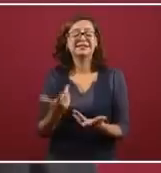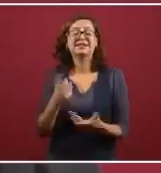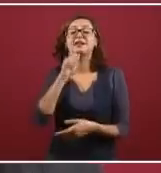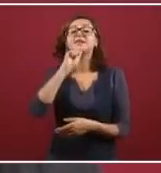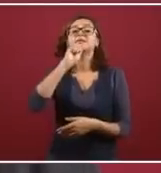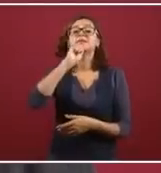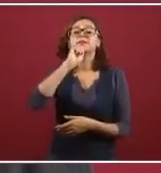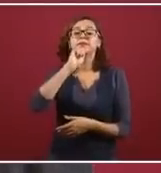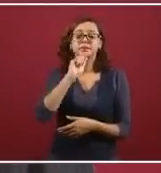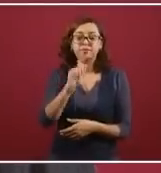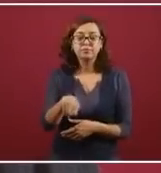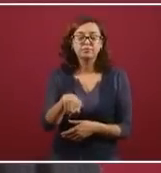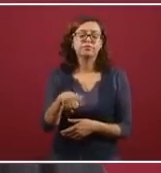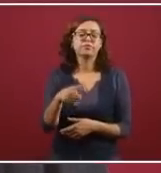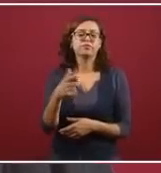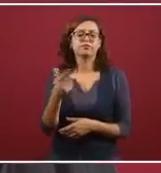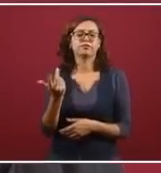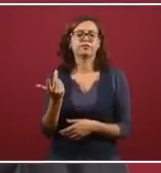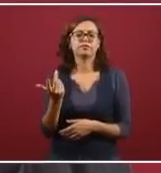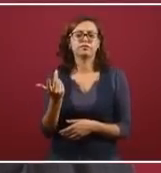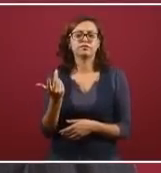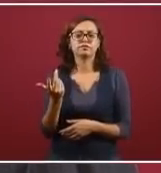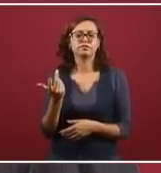inclusive hasta